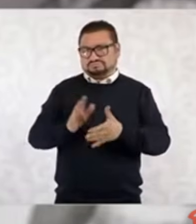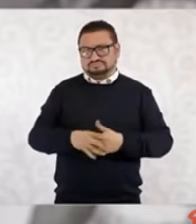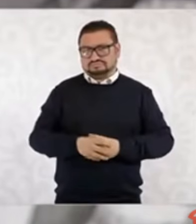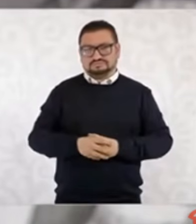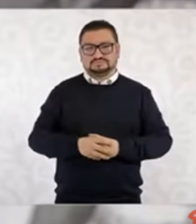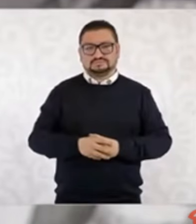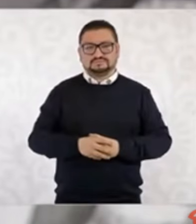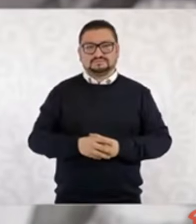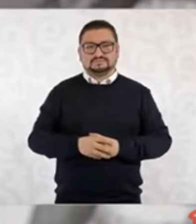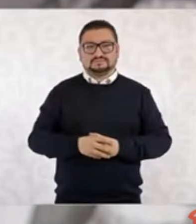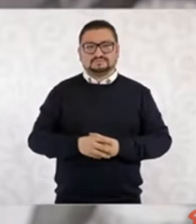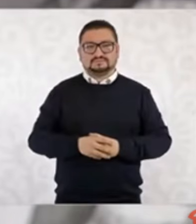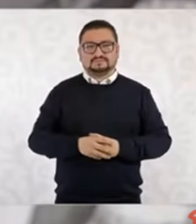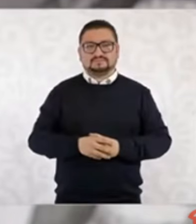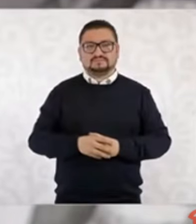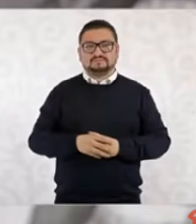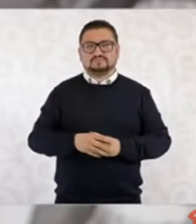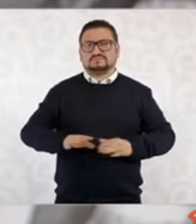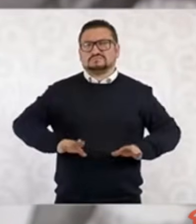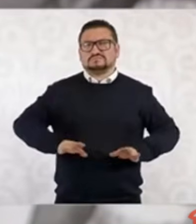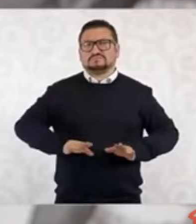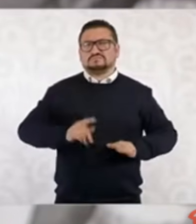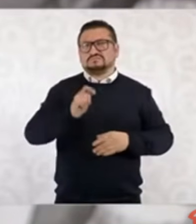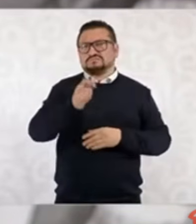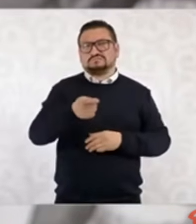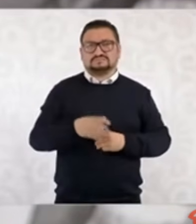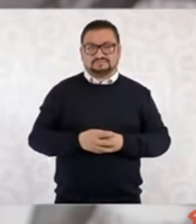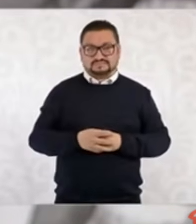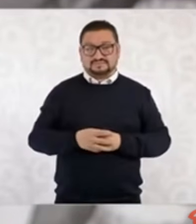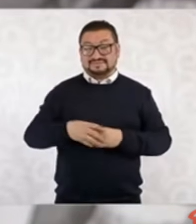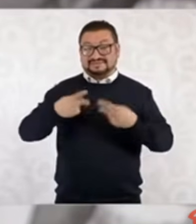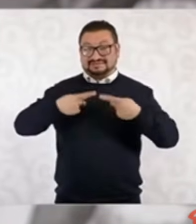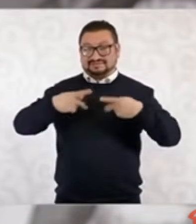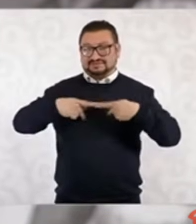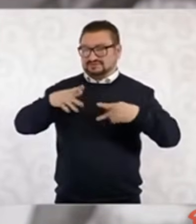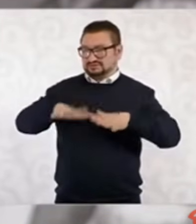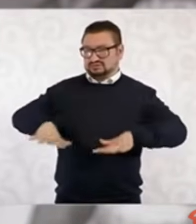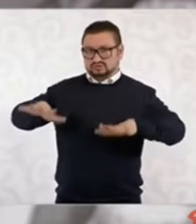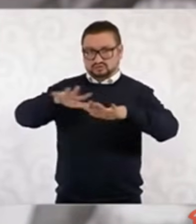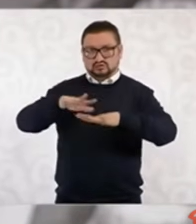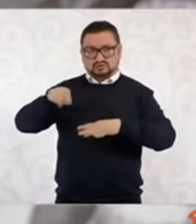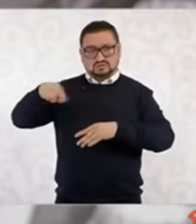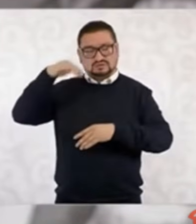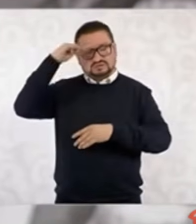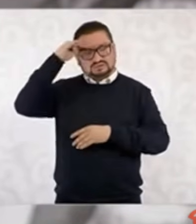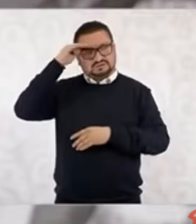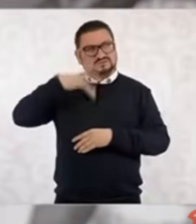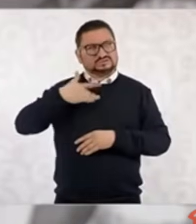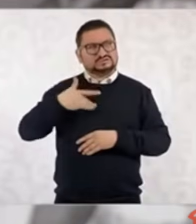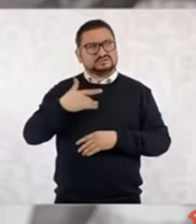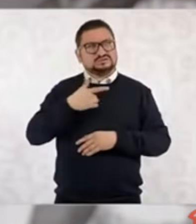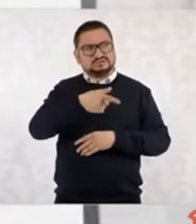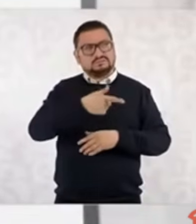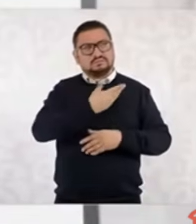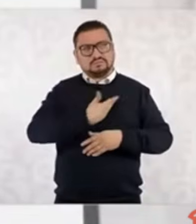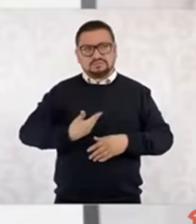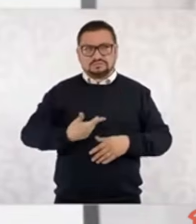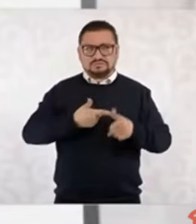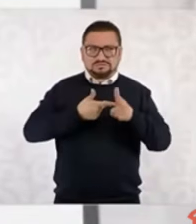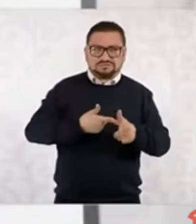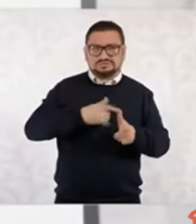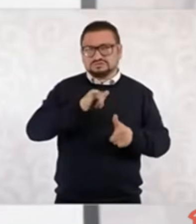¿Qué característica tiene eso? Pues que la gente decida si quiere ir si debe seguir o no debe